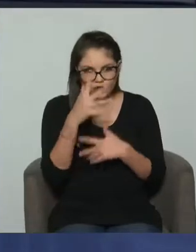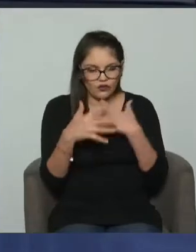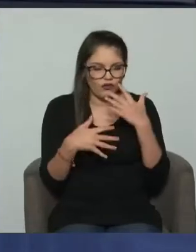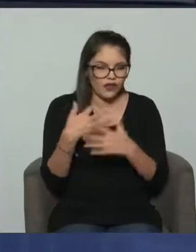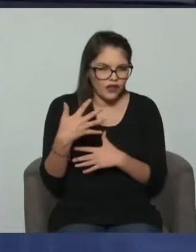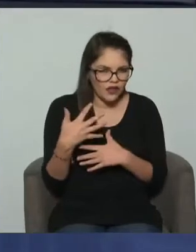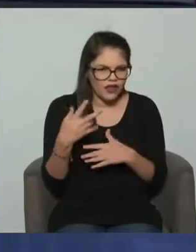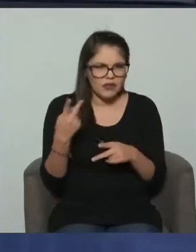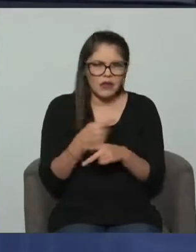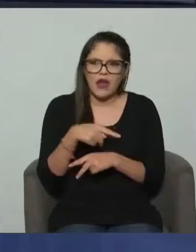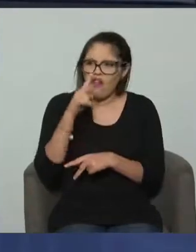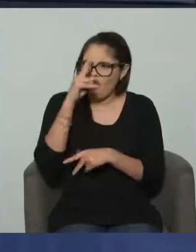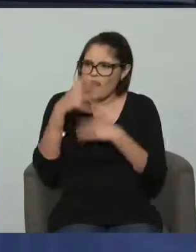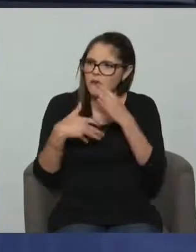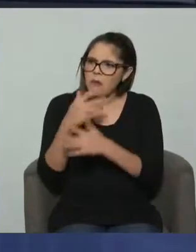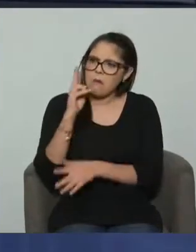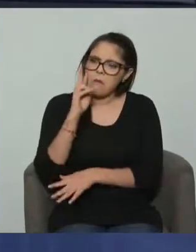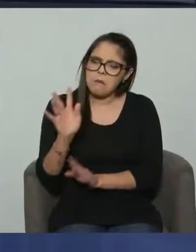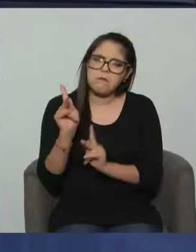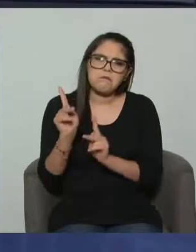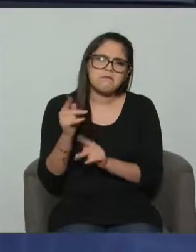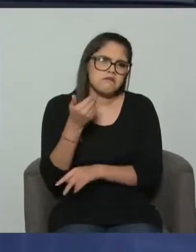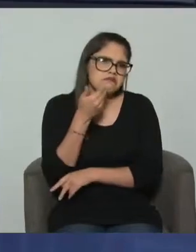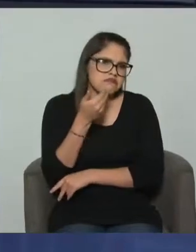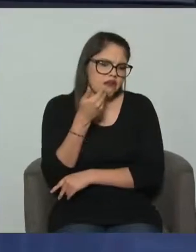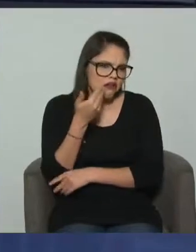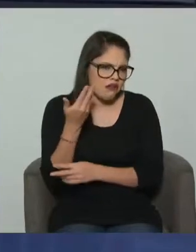normalizado la violencia, donde hemos normalizado la intervención